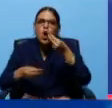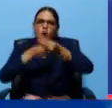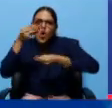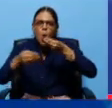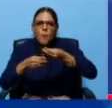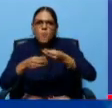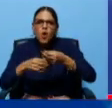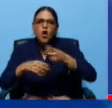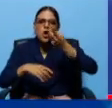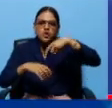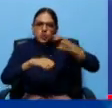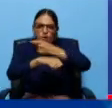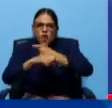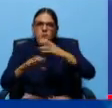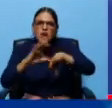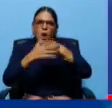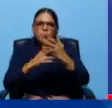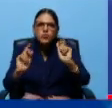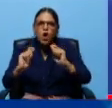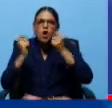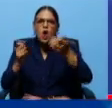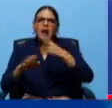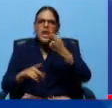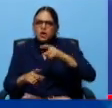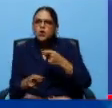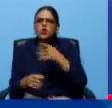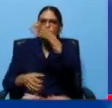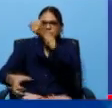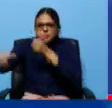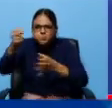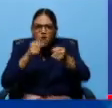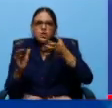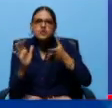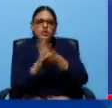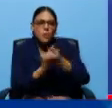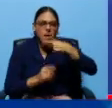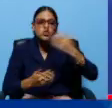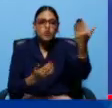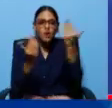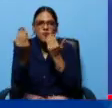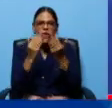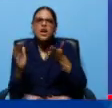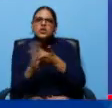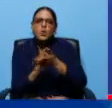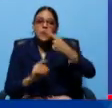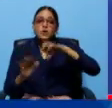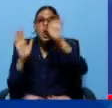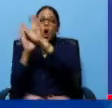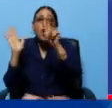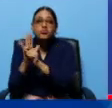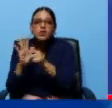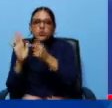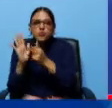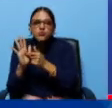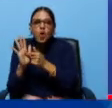Estado logró que se educaran las generaciones fue estableciendo en las constituciones